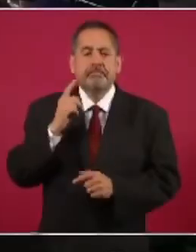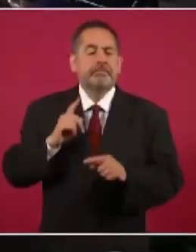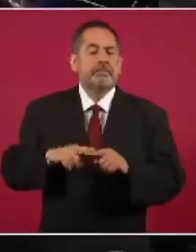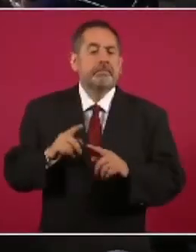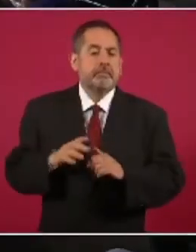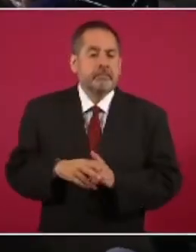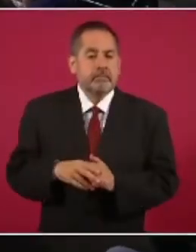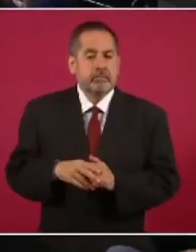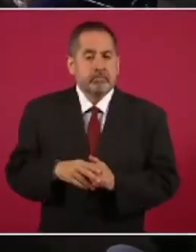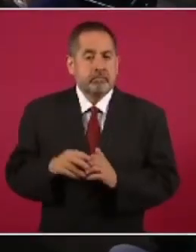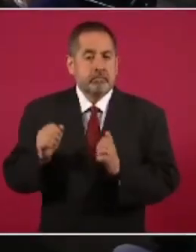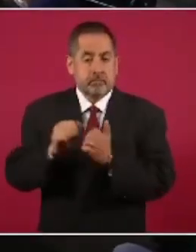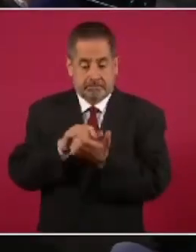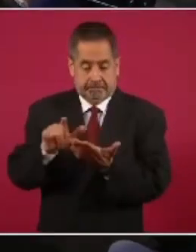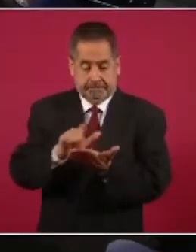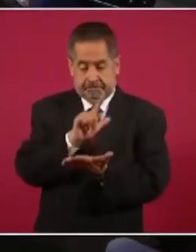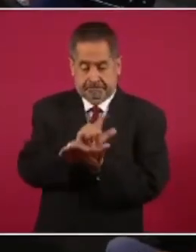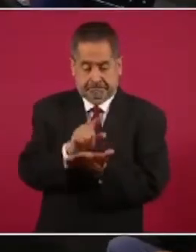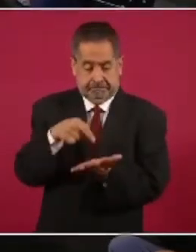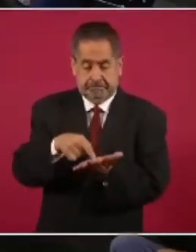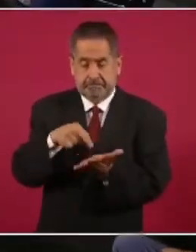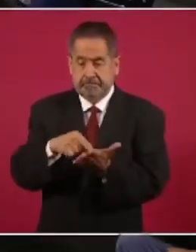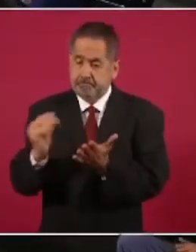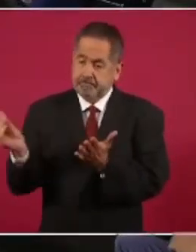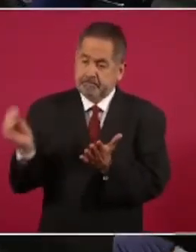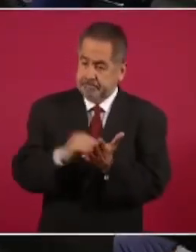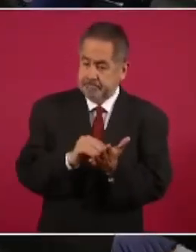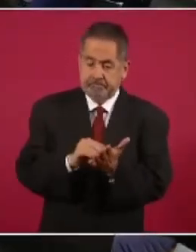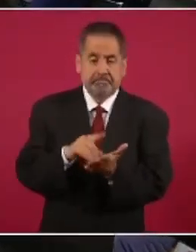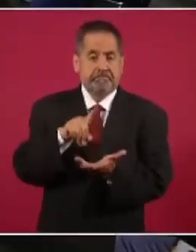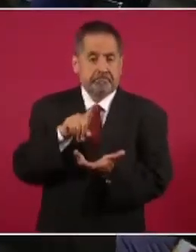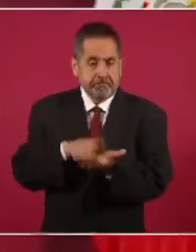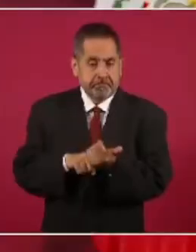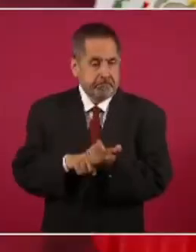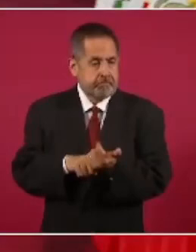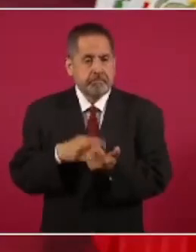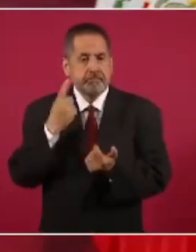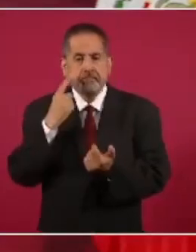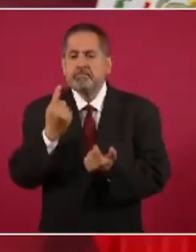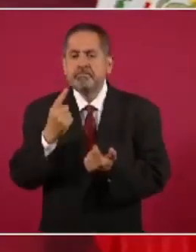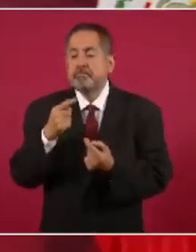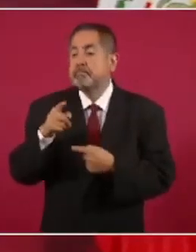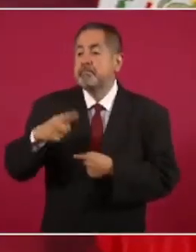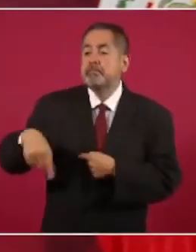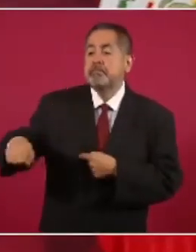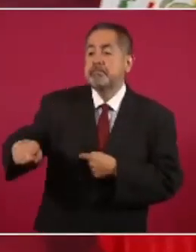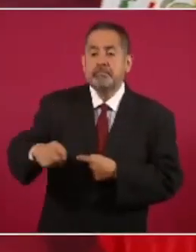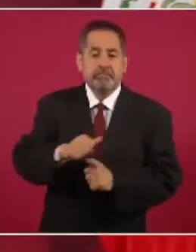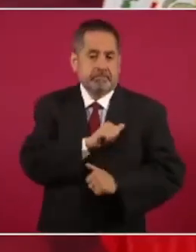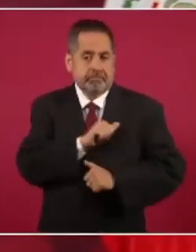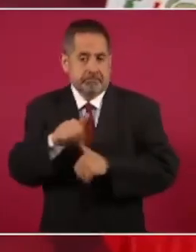que legalmente se le permitiera al ejército y a la marina